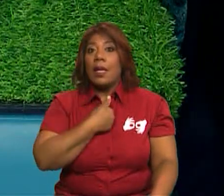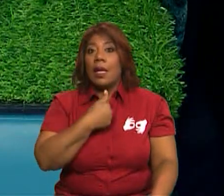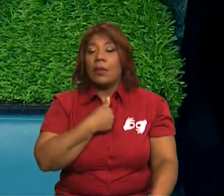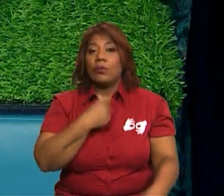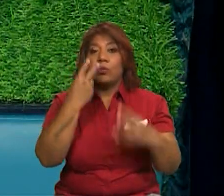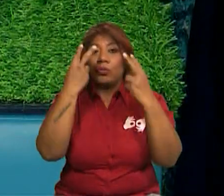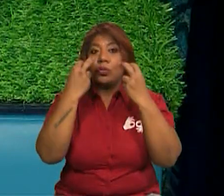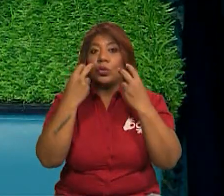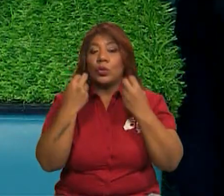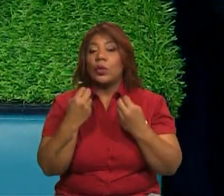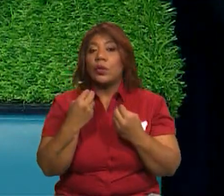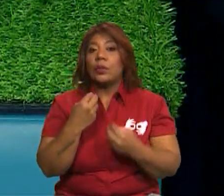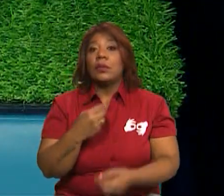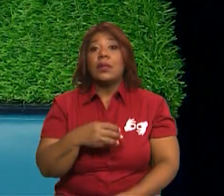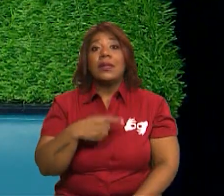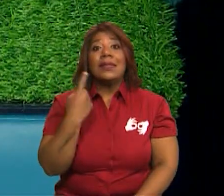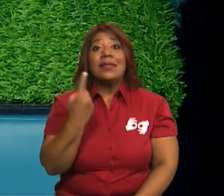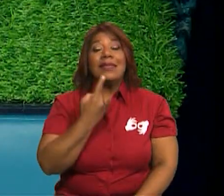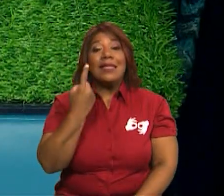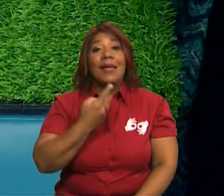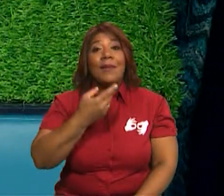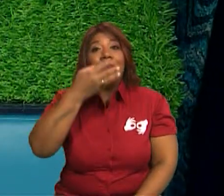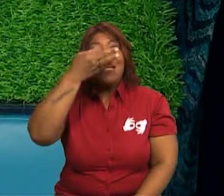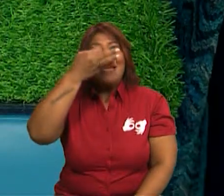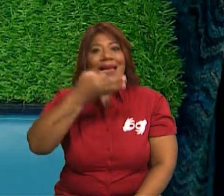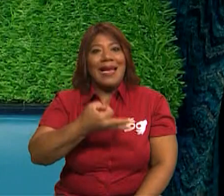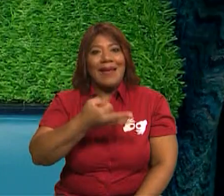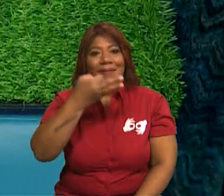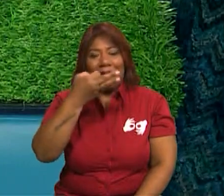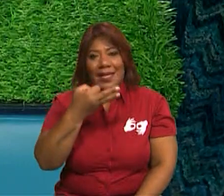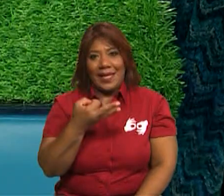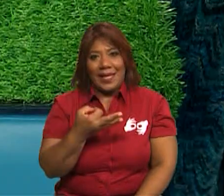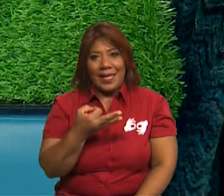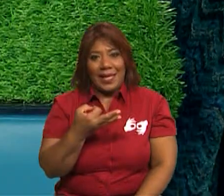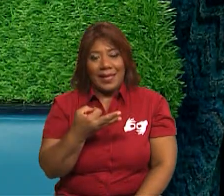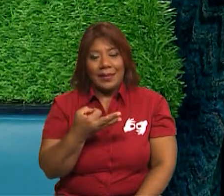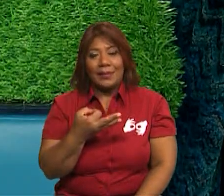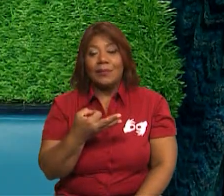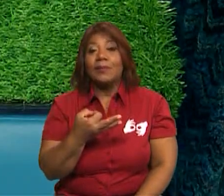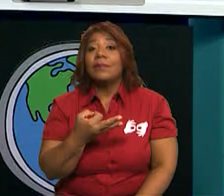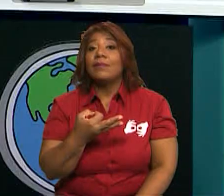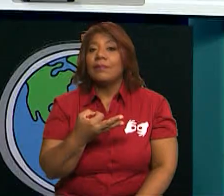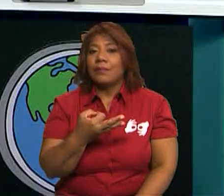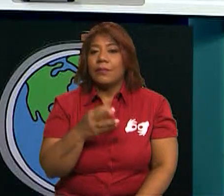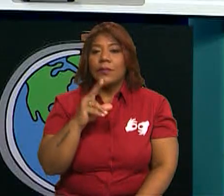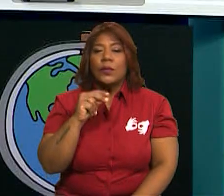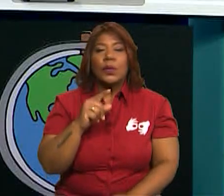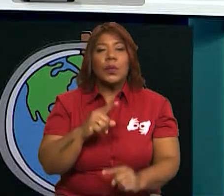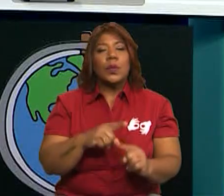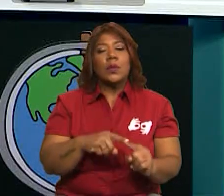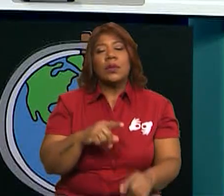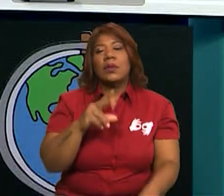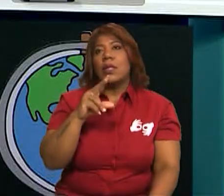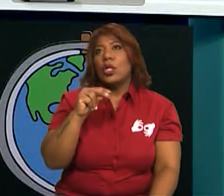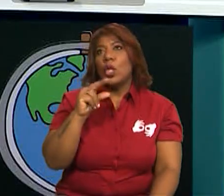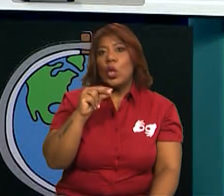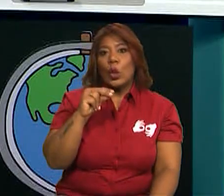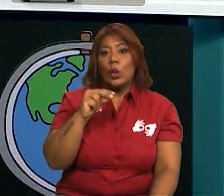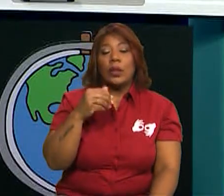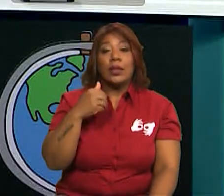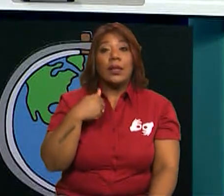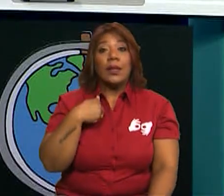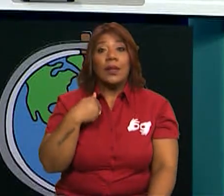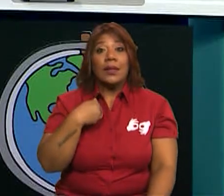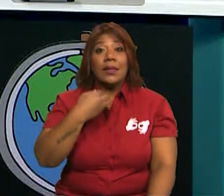más importante, sinceridad. ¿Por qué? Porque nosotros no nos podemos engañar nosotros, ¿verdad? Entonces nosotros debemos